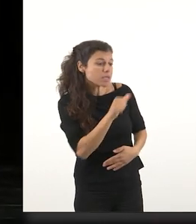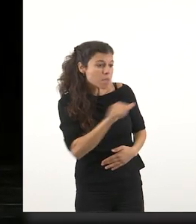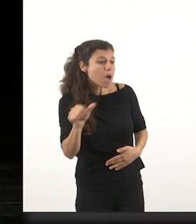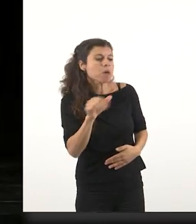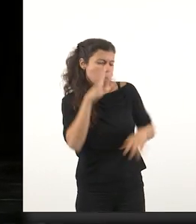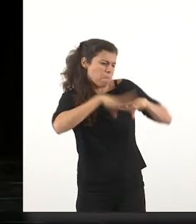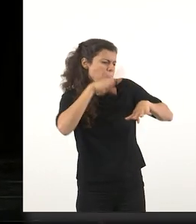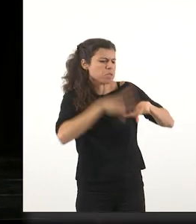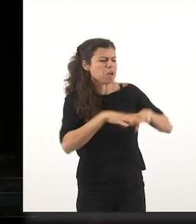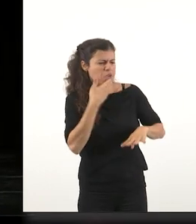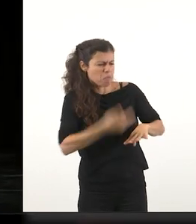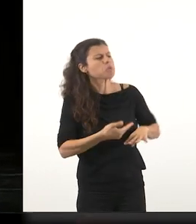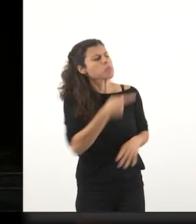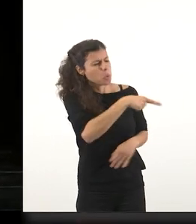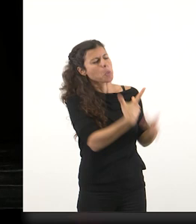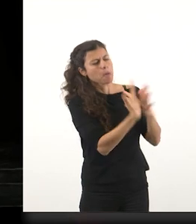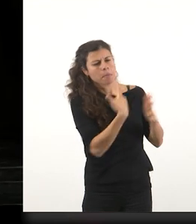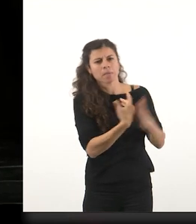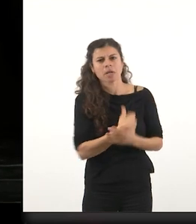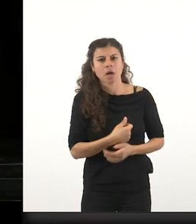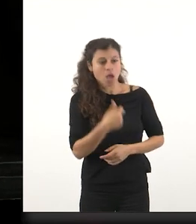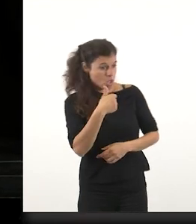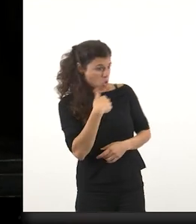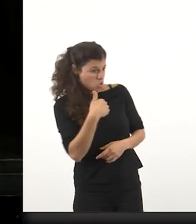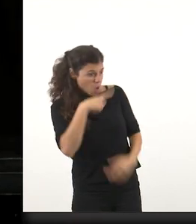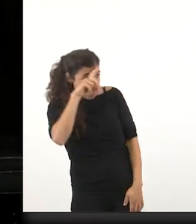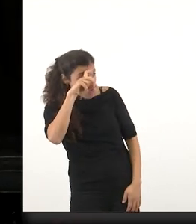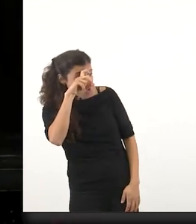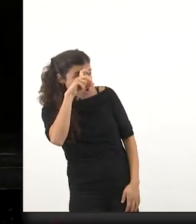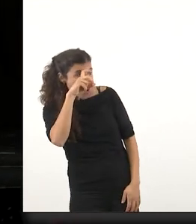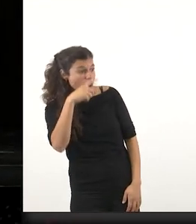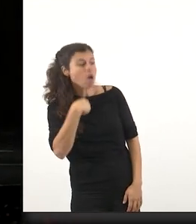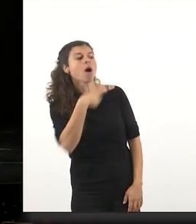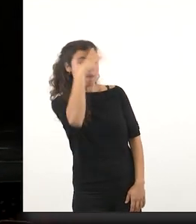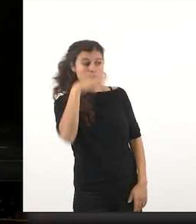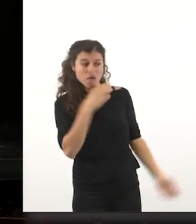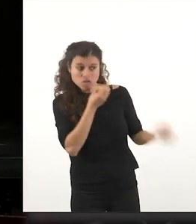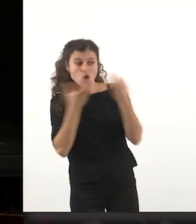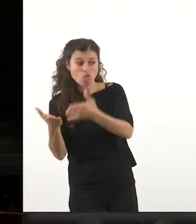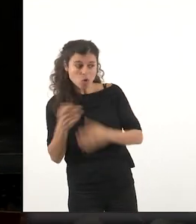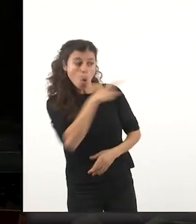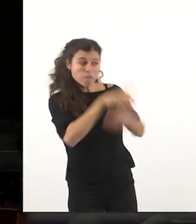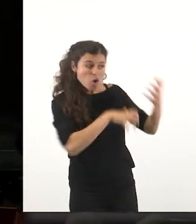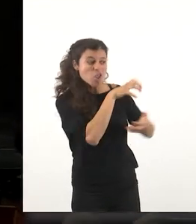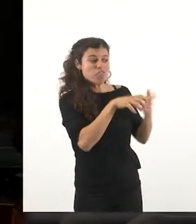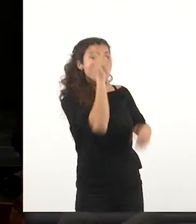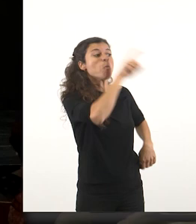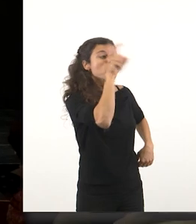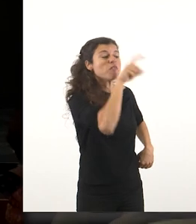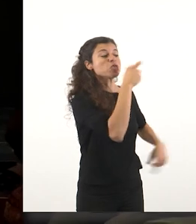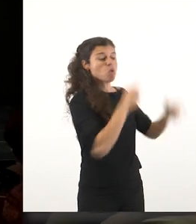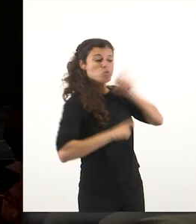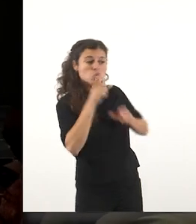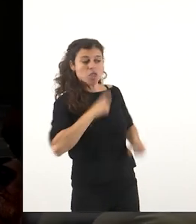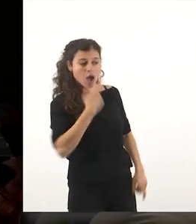matemática cuarta, que es más aburrido, la virgen salta. Que yo soy un cazurro. Oye, a mi padre se lo digo, eso es violencia. Un profesor no puede